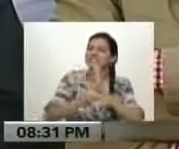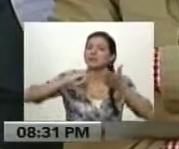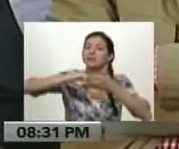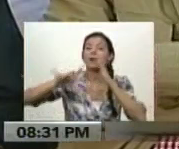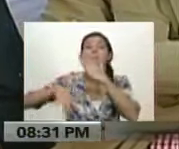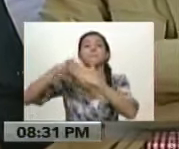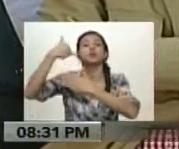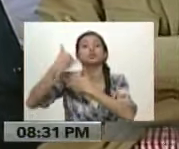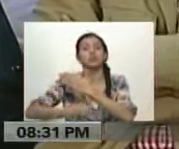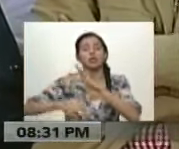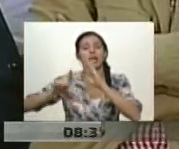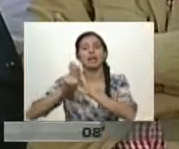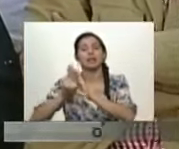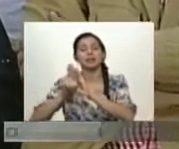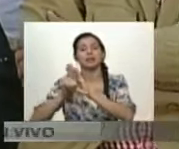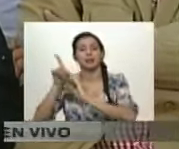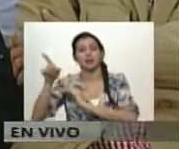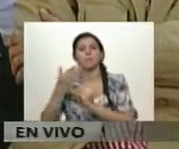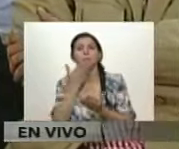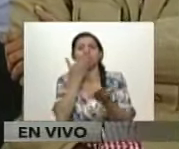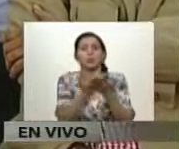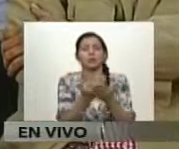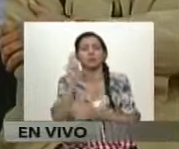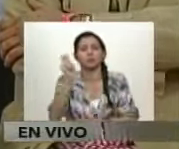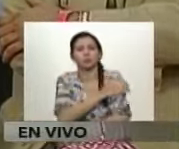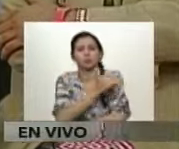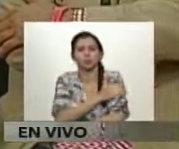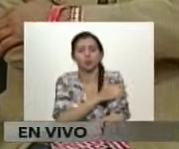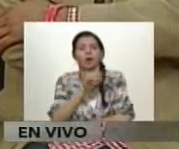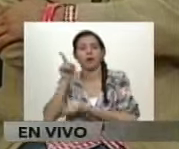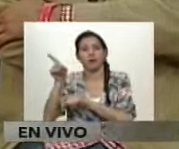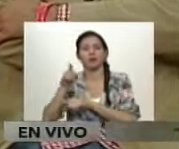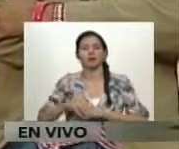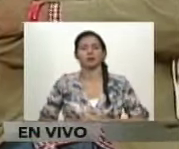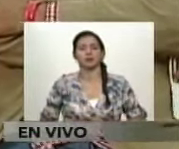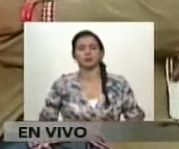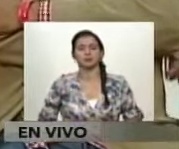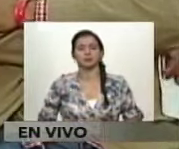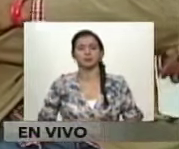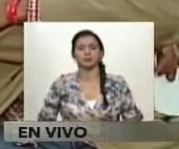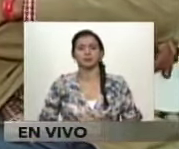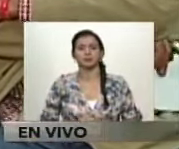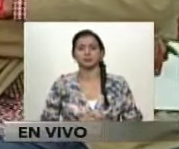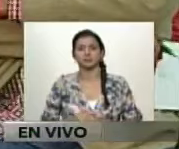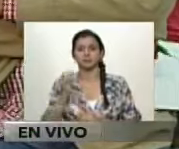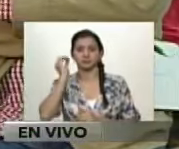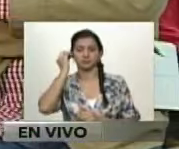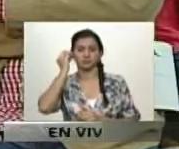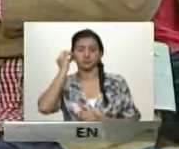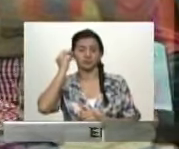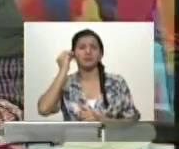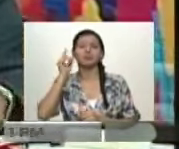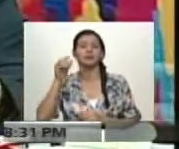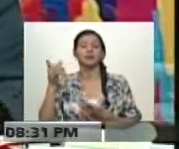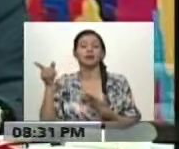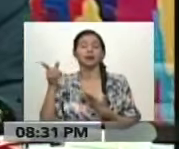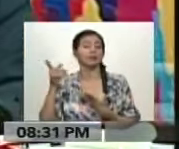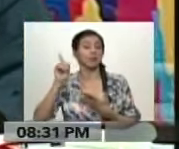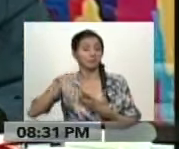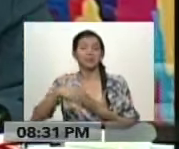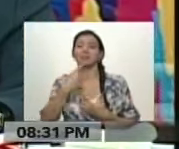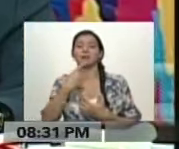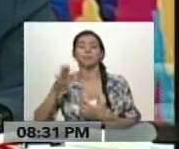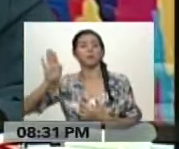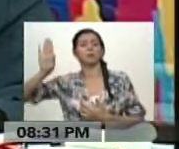significa la amenaza de la piratería burguesa de la Asamblea Nacional, que además ha